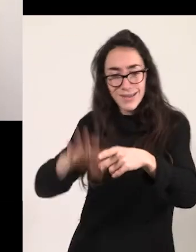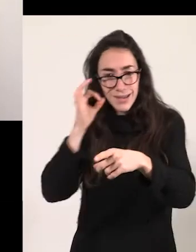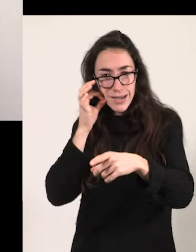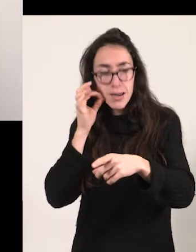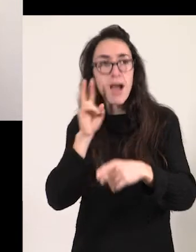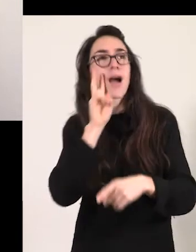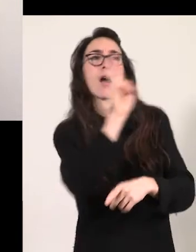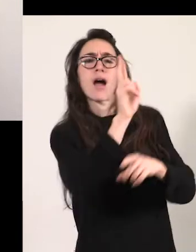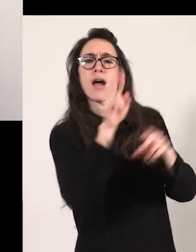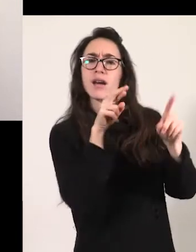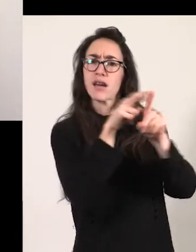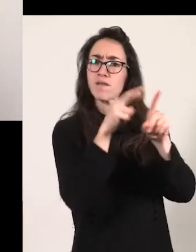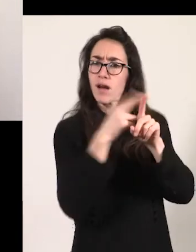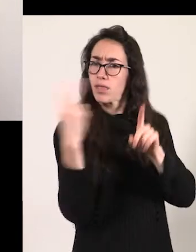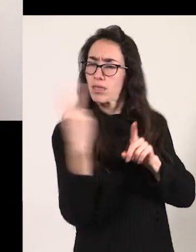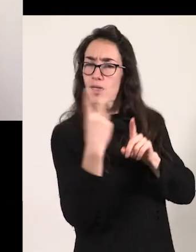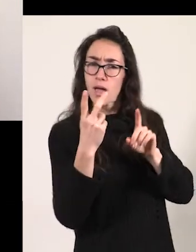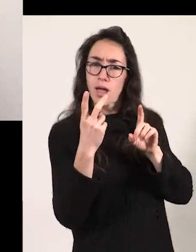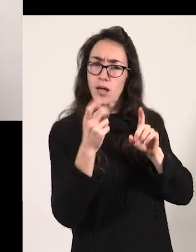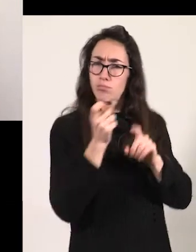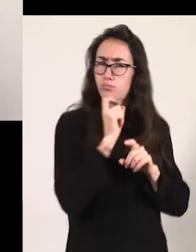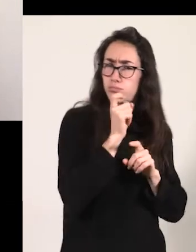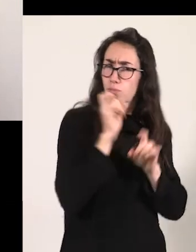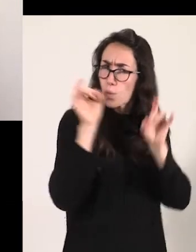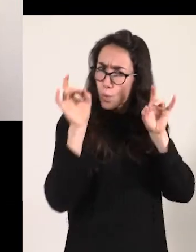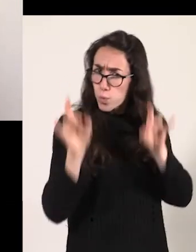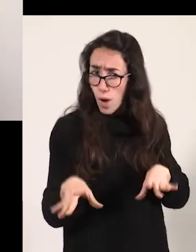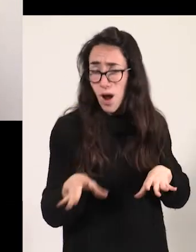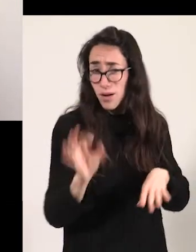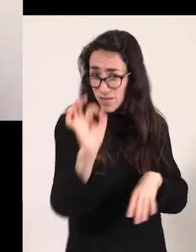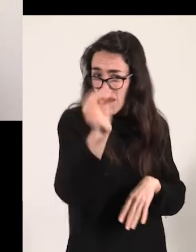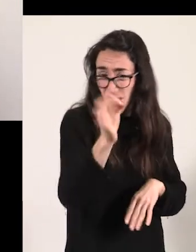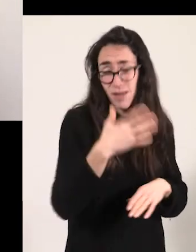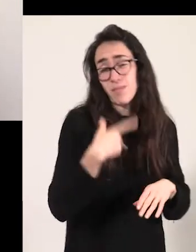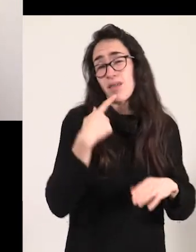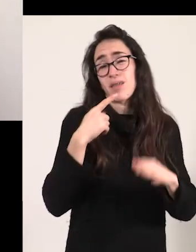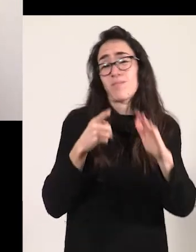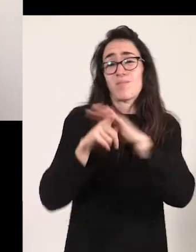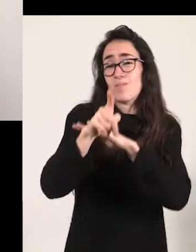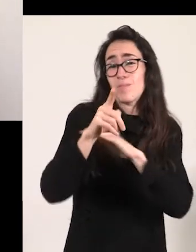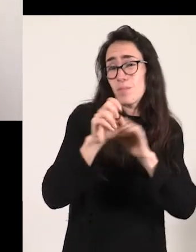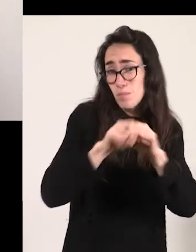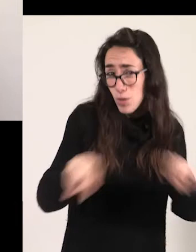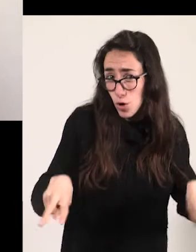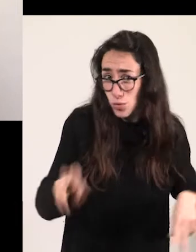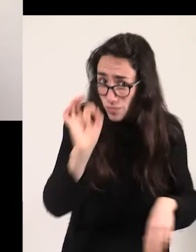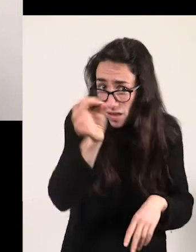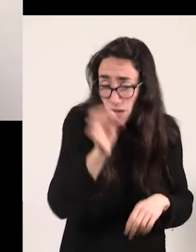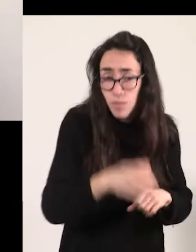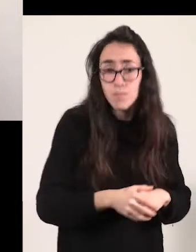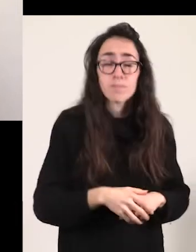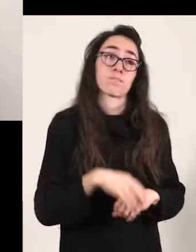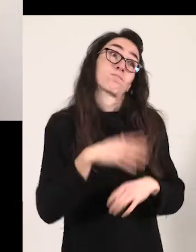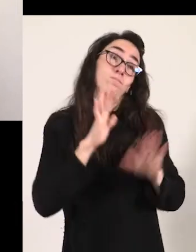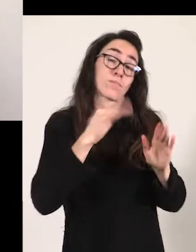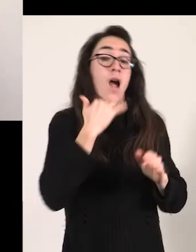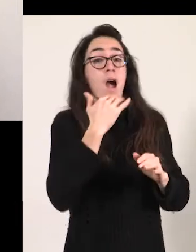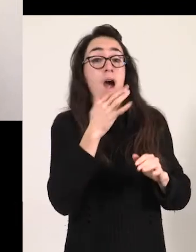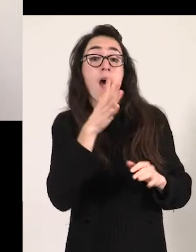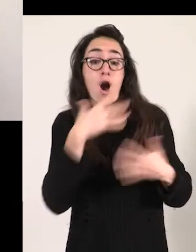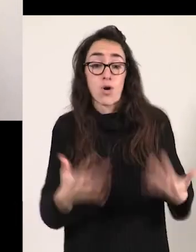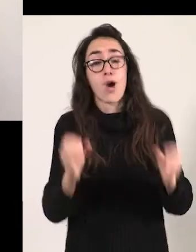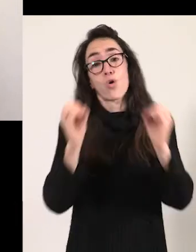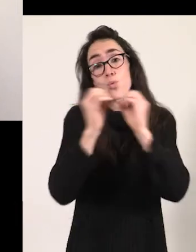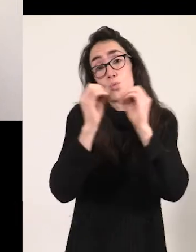que lo fue para ti en tu infancia encontrar esas referencias? Y vemos, por tanto, que se ha avanzado muy poco, ¿no? Bueno, ahora está Google,